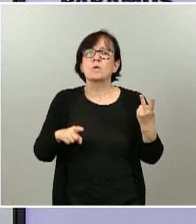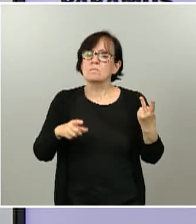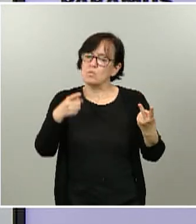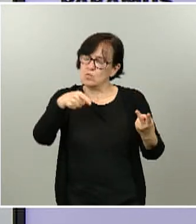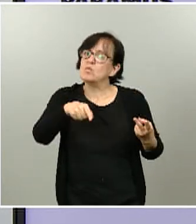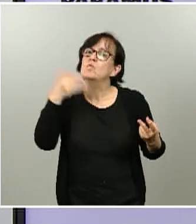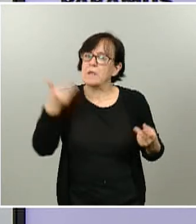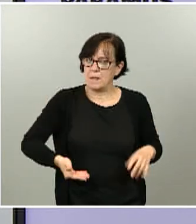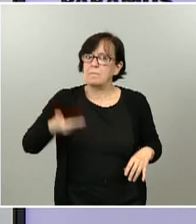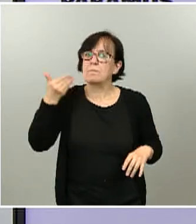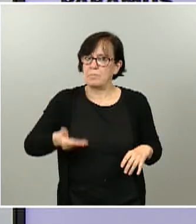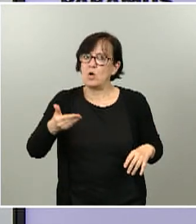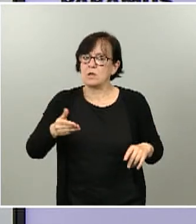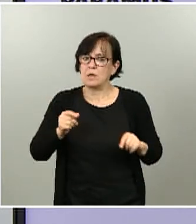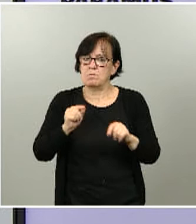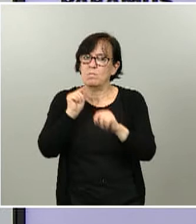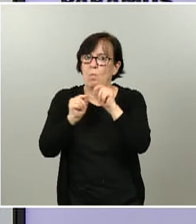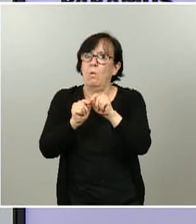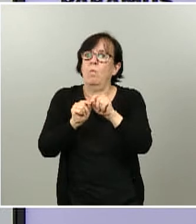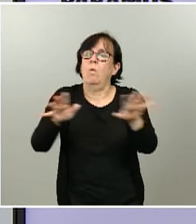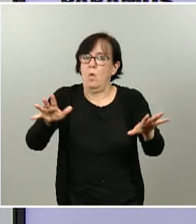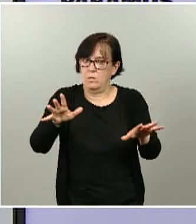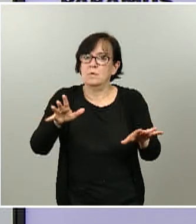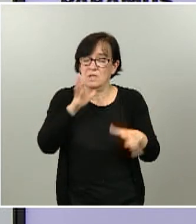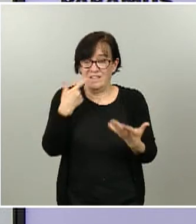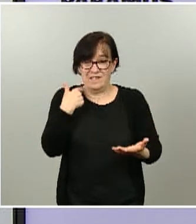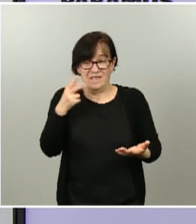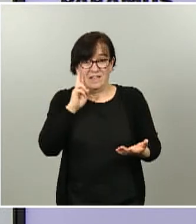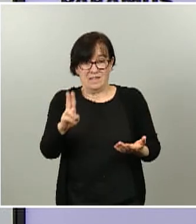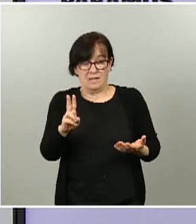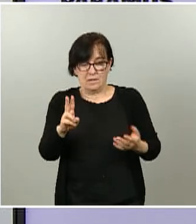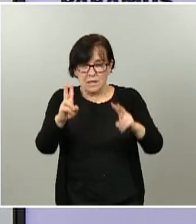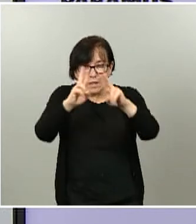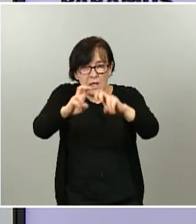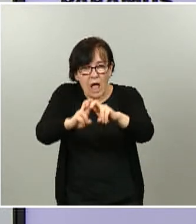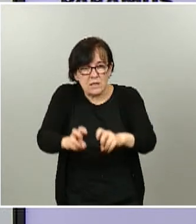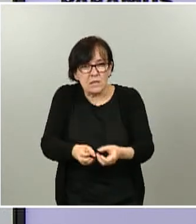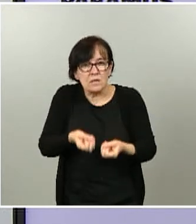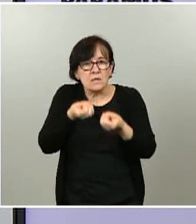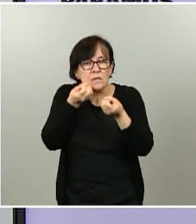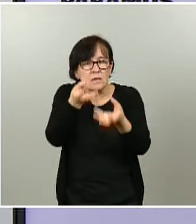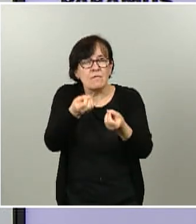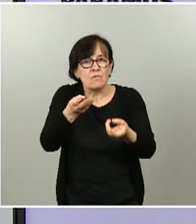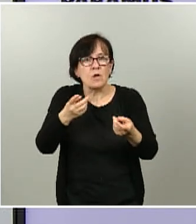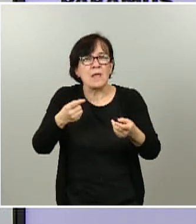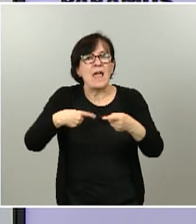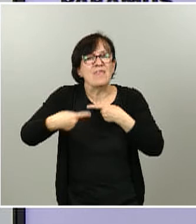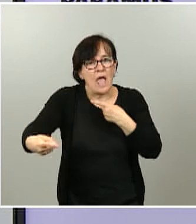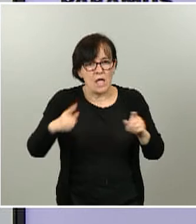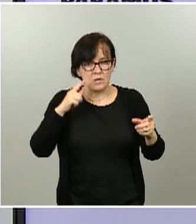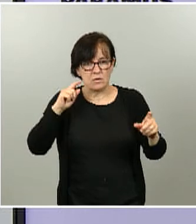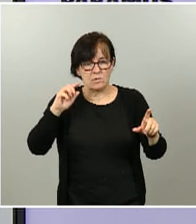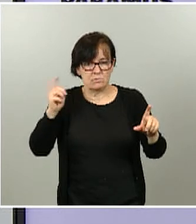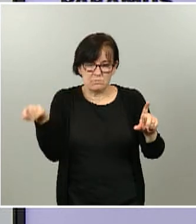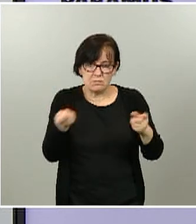esta epidemia. De hecho, también, si ustedes analizan los informes que publicamos diariamente, se ve la mortalidad, la letalidad por